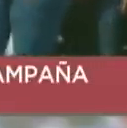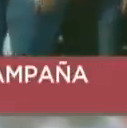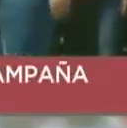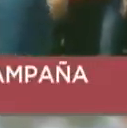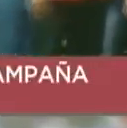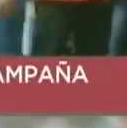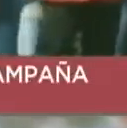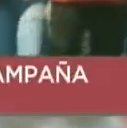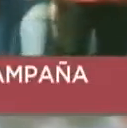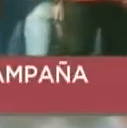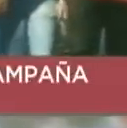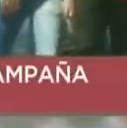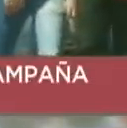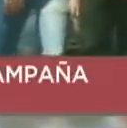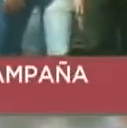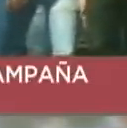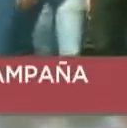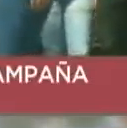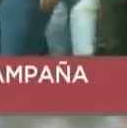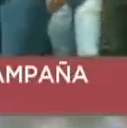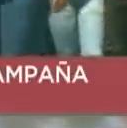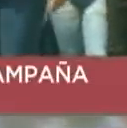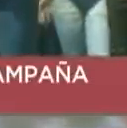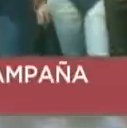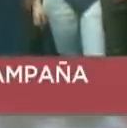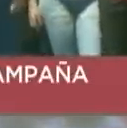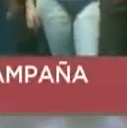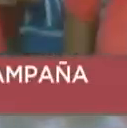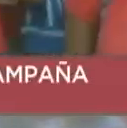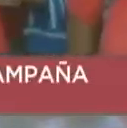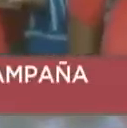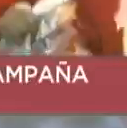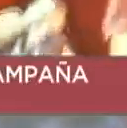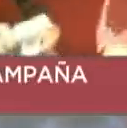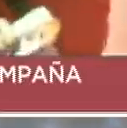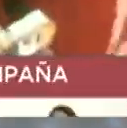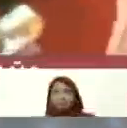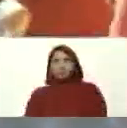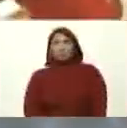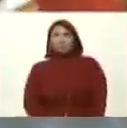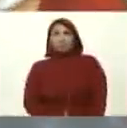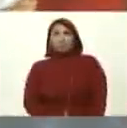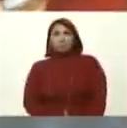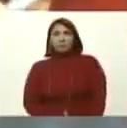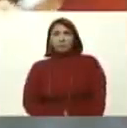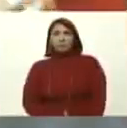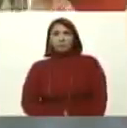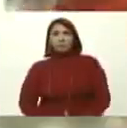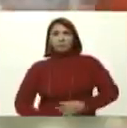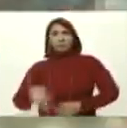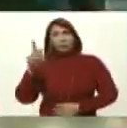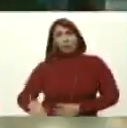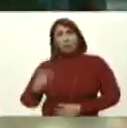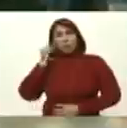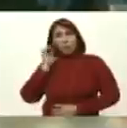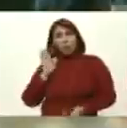Barinas, aquí en el centro del país, en Aragua, con Karina Carpio,